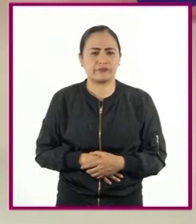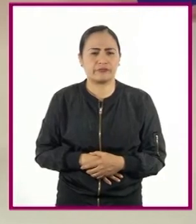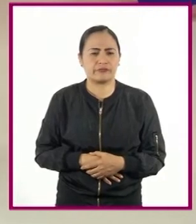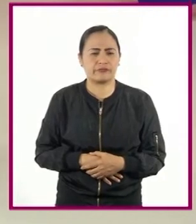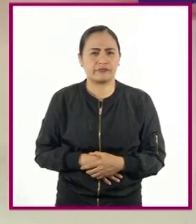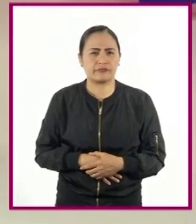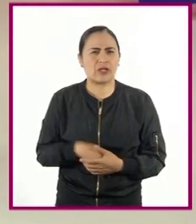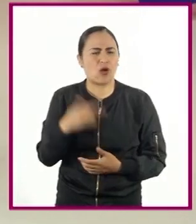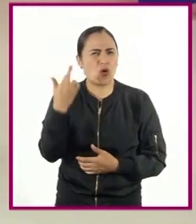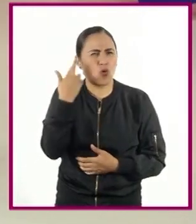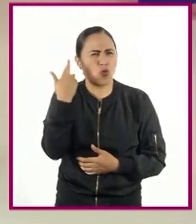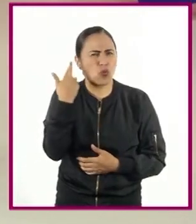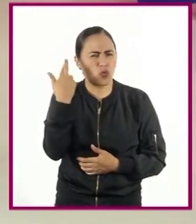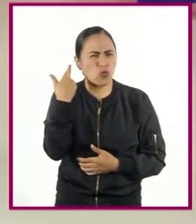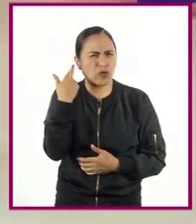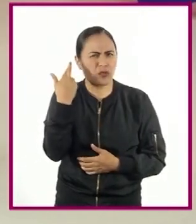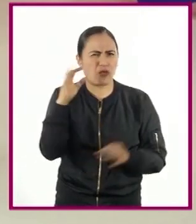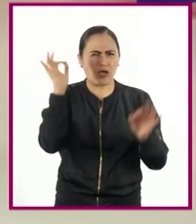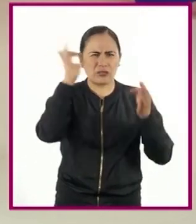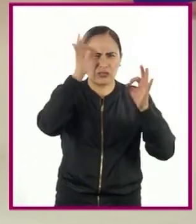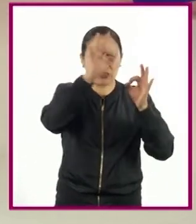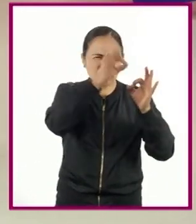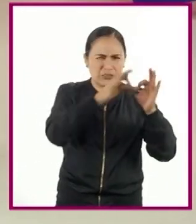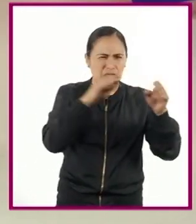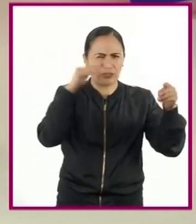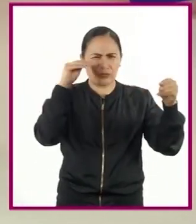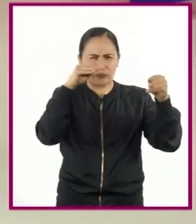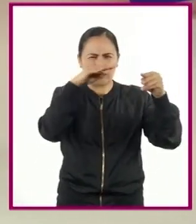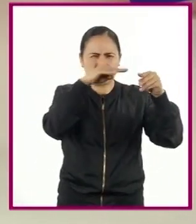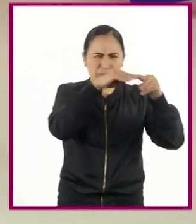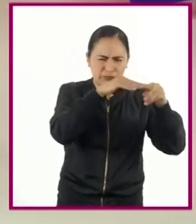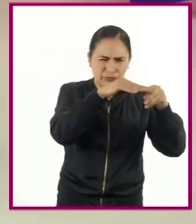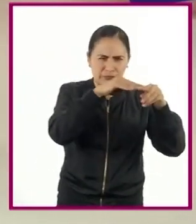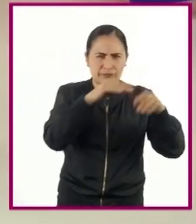Su sonido choca con el mosquito que anda por ahí revoloteando.